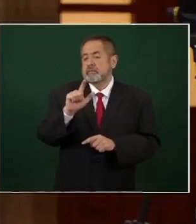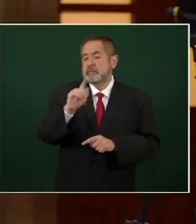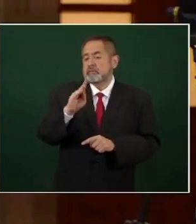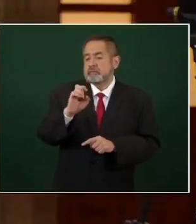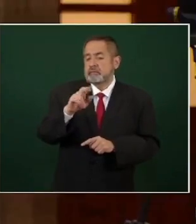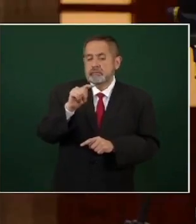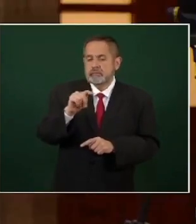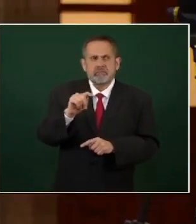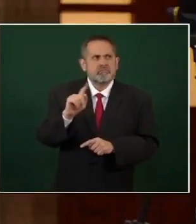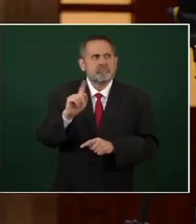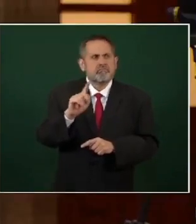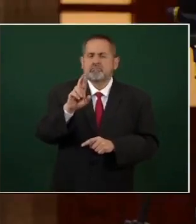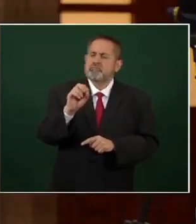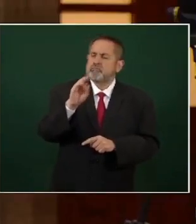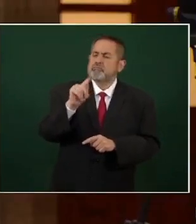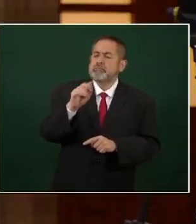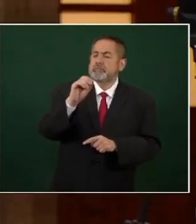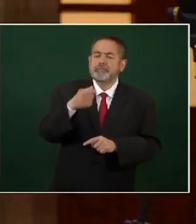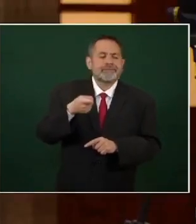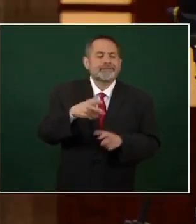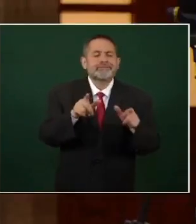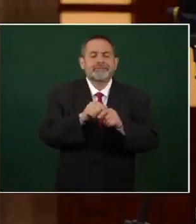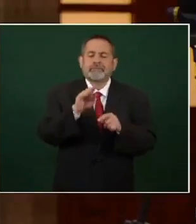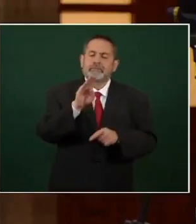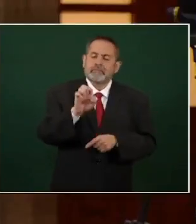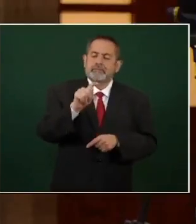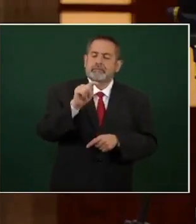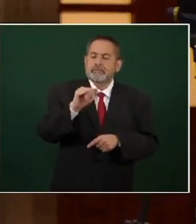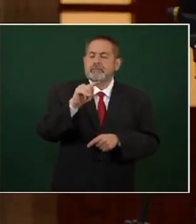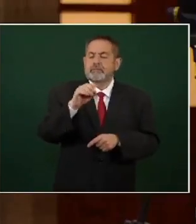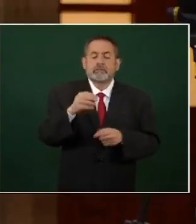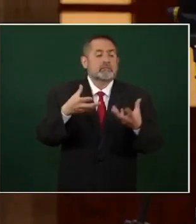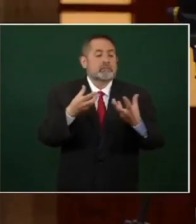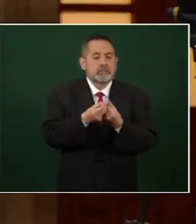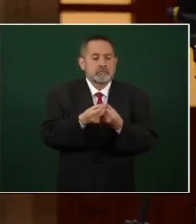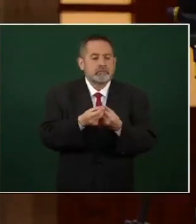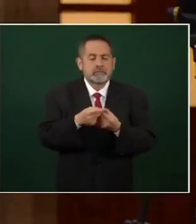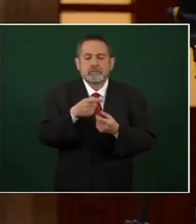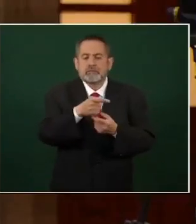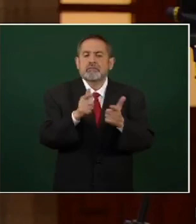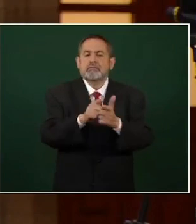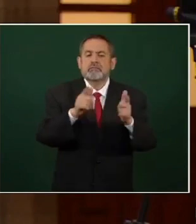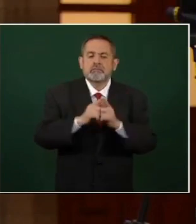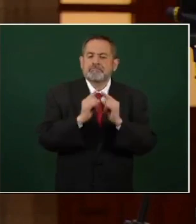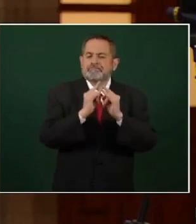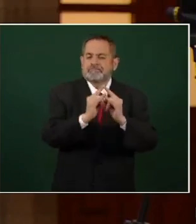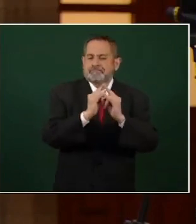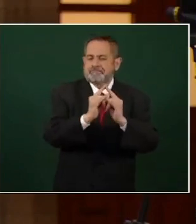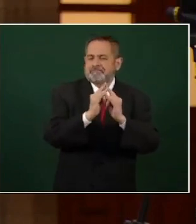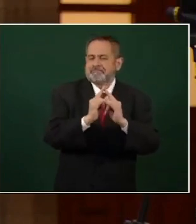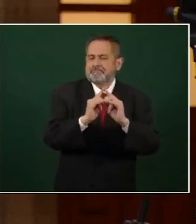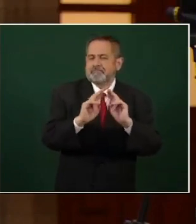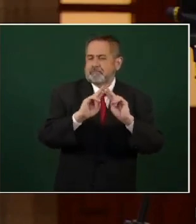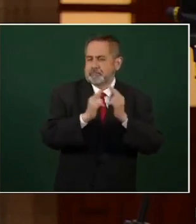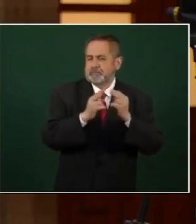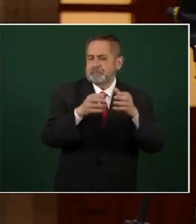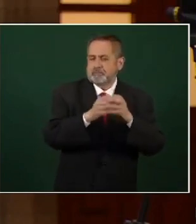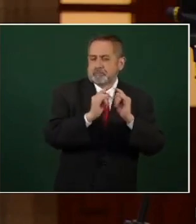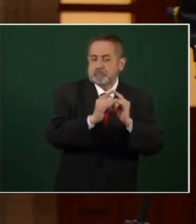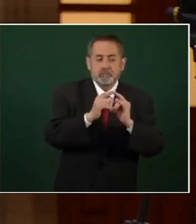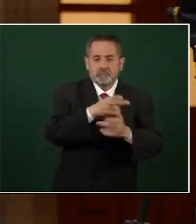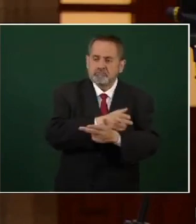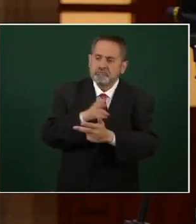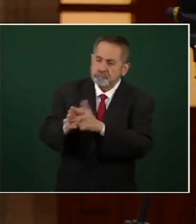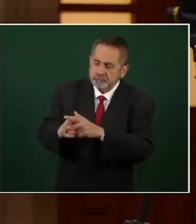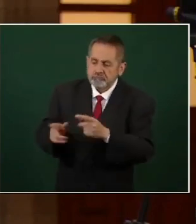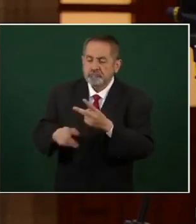o Roberto N., alias El Betito, uno de los principales líderes de la Unión Tepito, por homicidio y homicidio en grado de